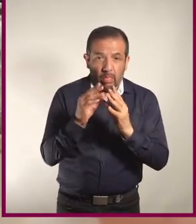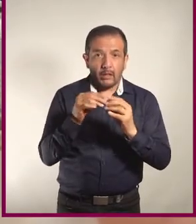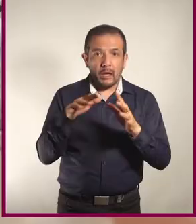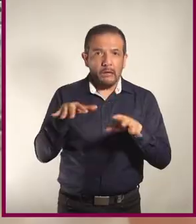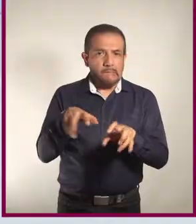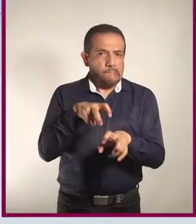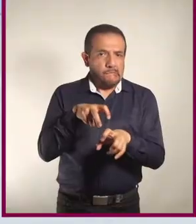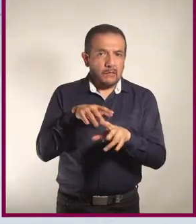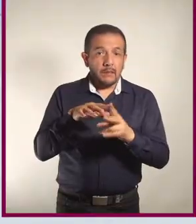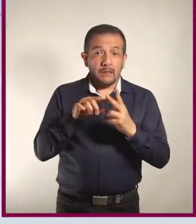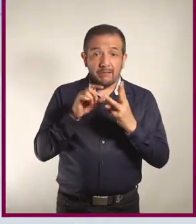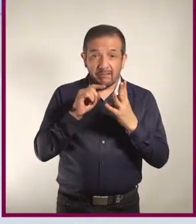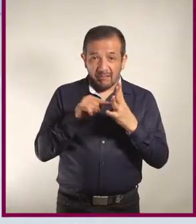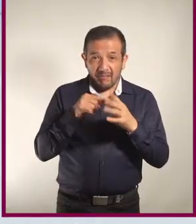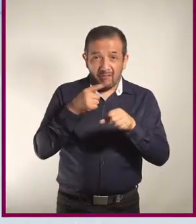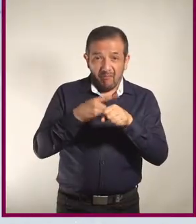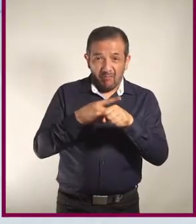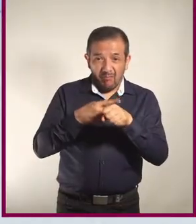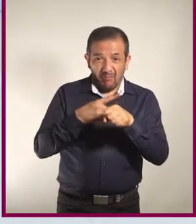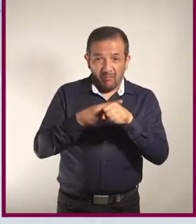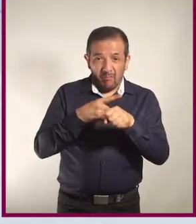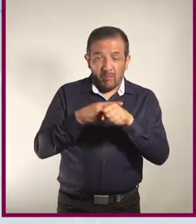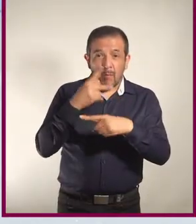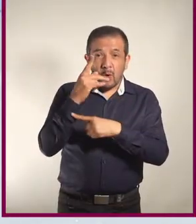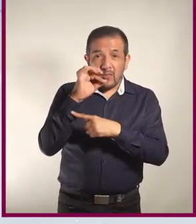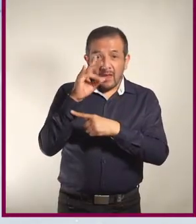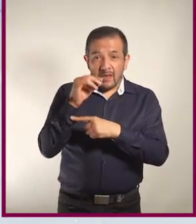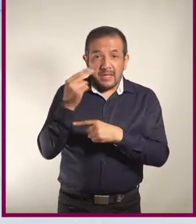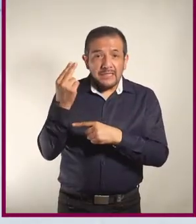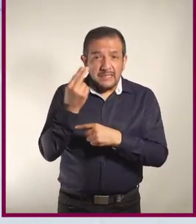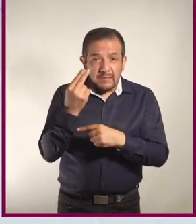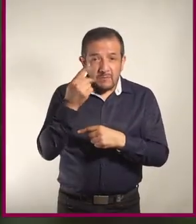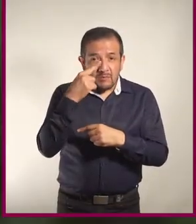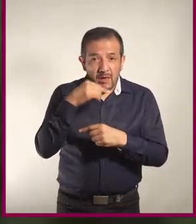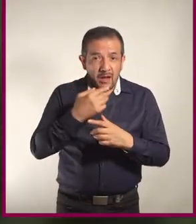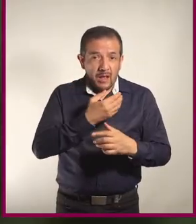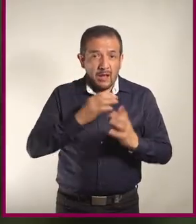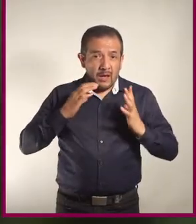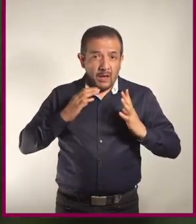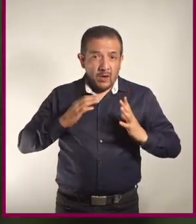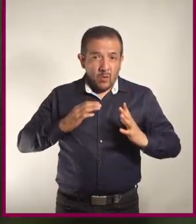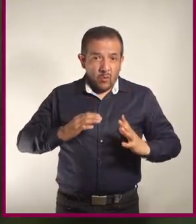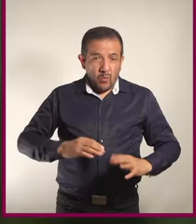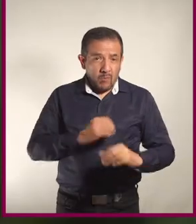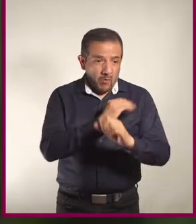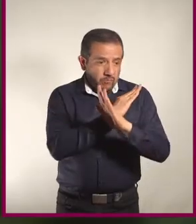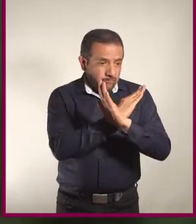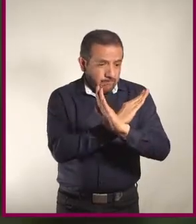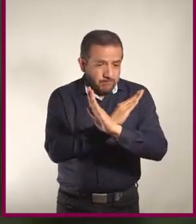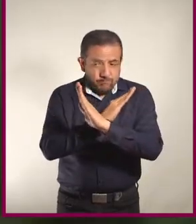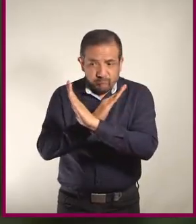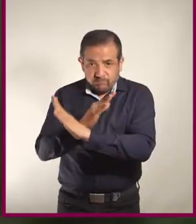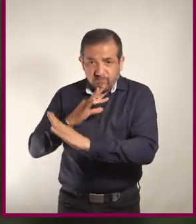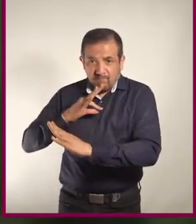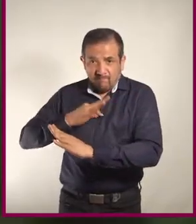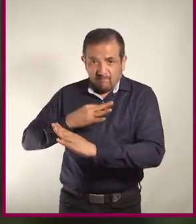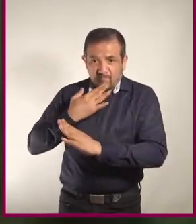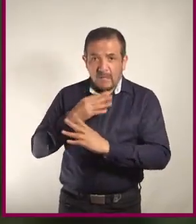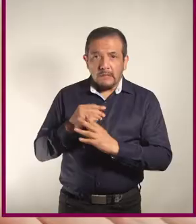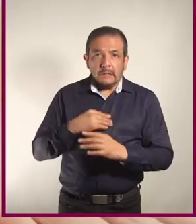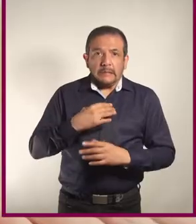calambres. Enfermar con frecuencia debido a que las proteínas son necesarias para que el sistema inmunológico